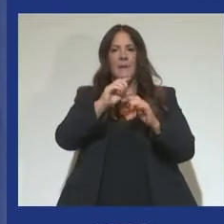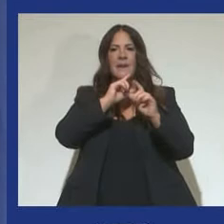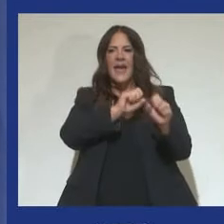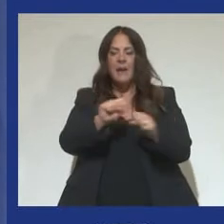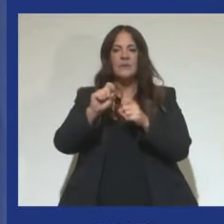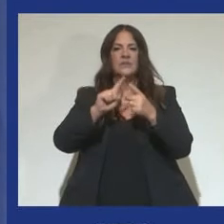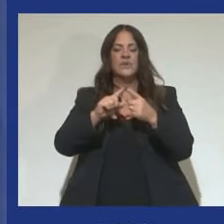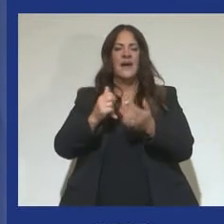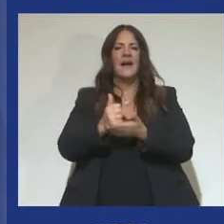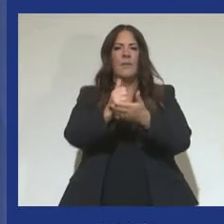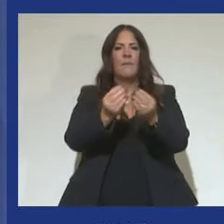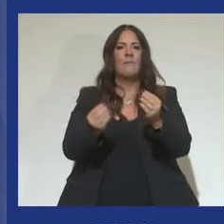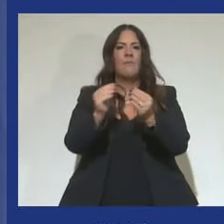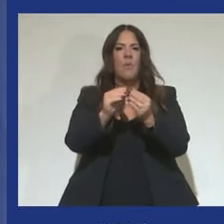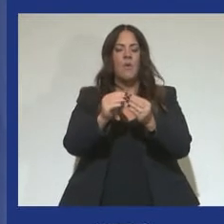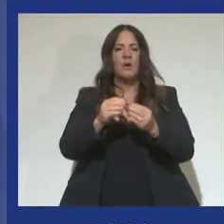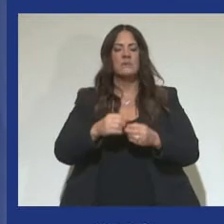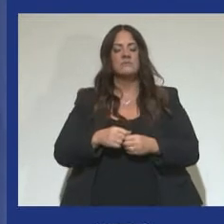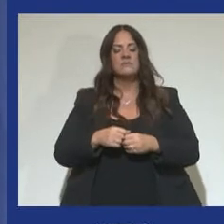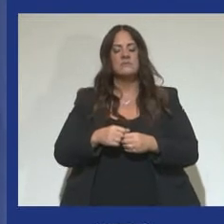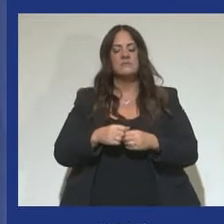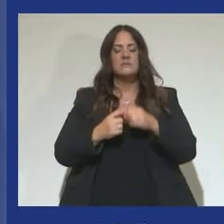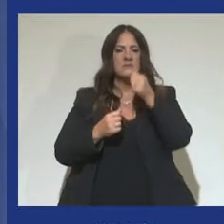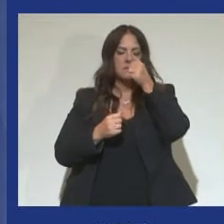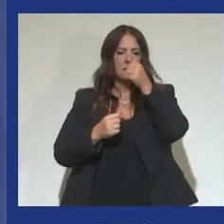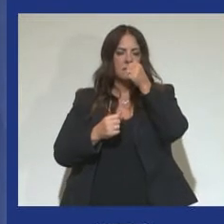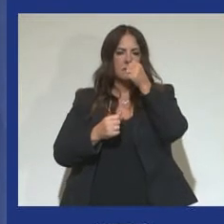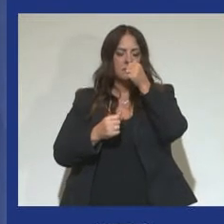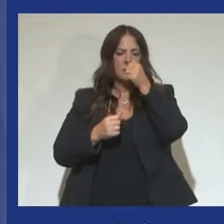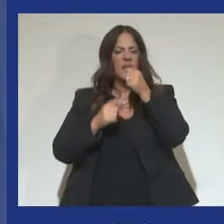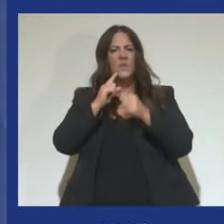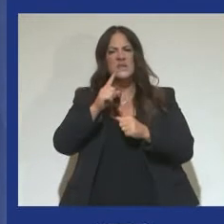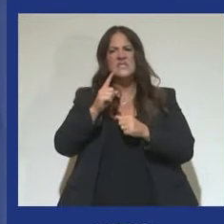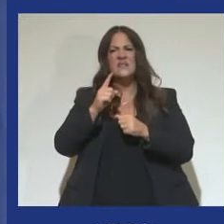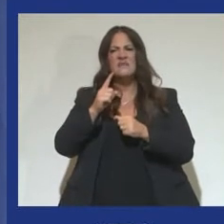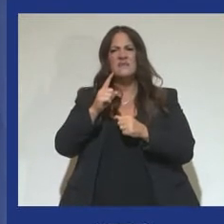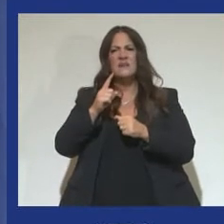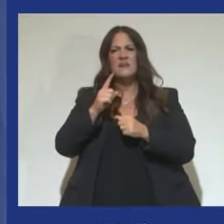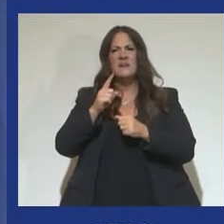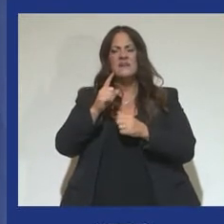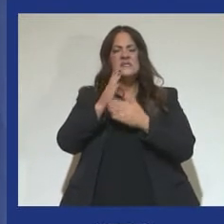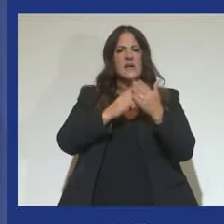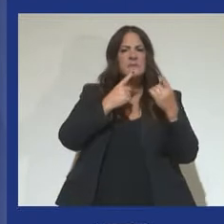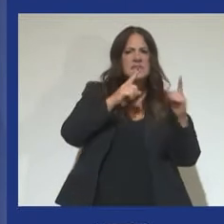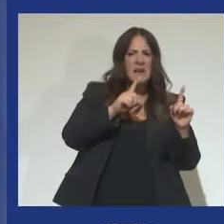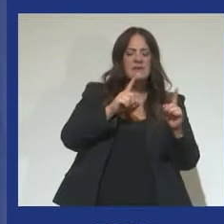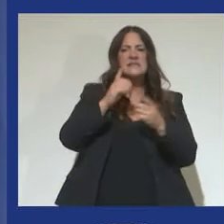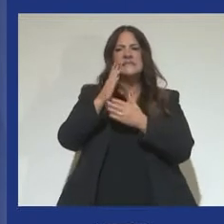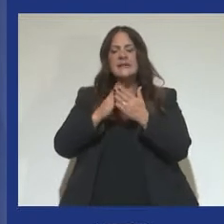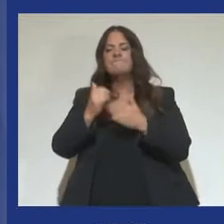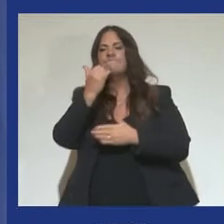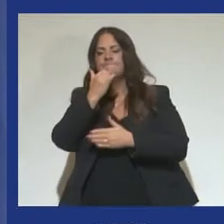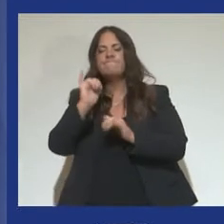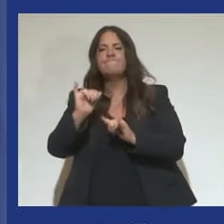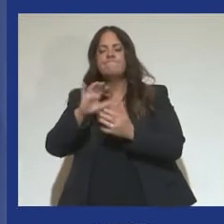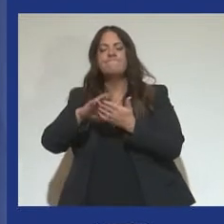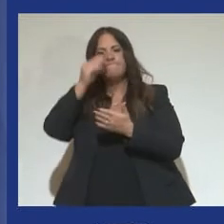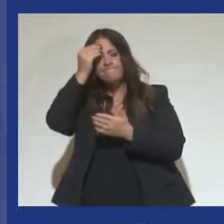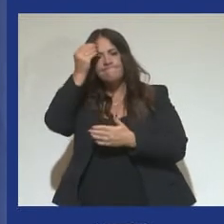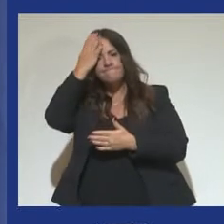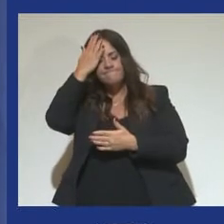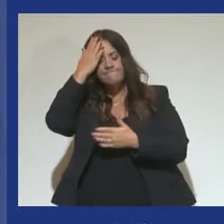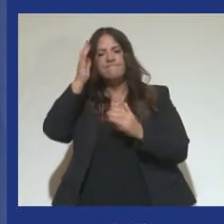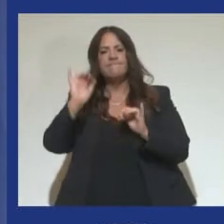complementar los esfuerzos del sexto que es un proceso que ha sido testarudo y difícil fue un éxito ha habido lecciones aprendidas